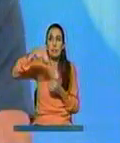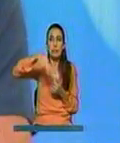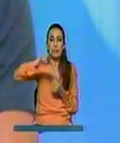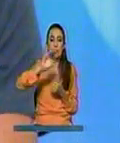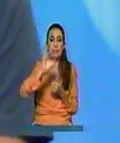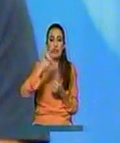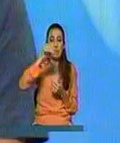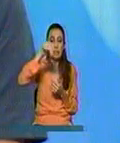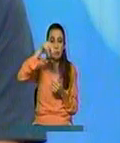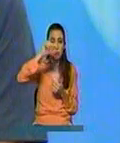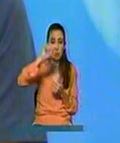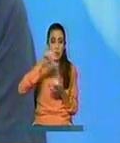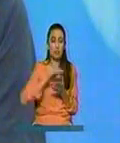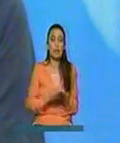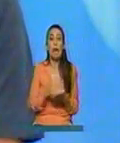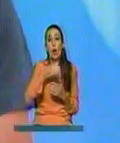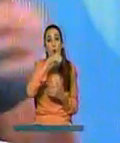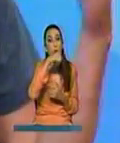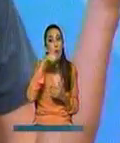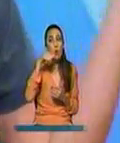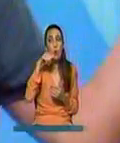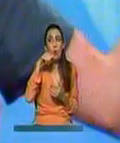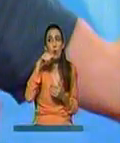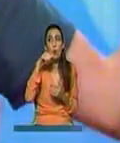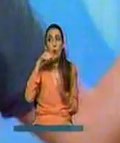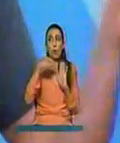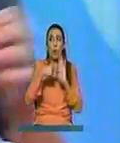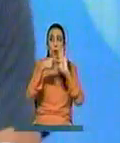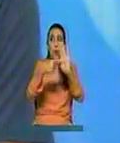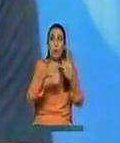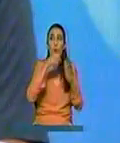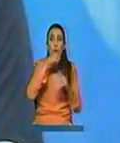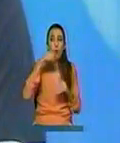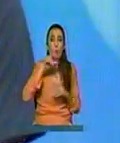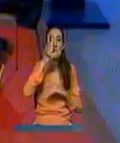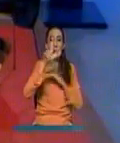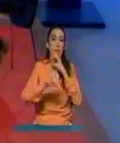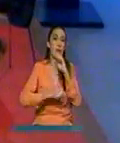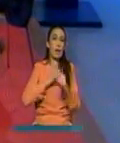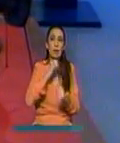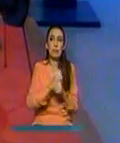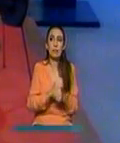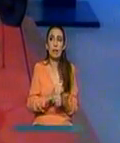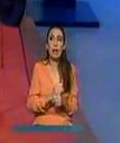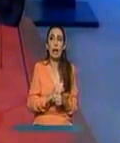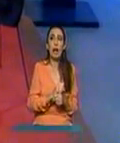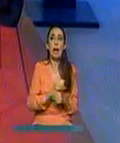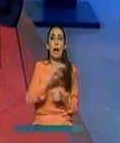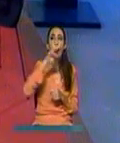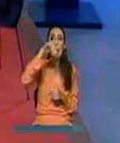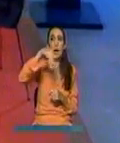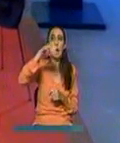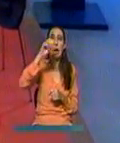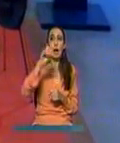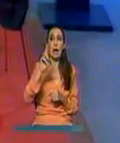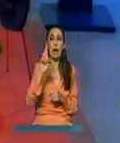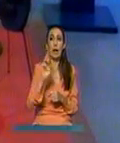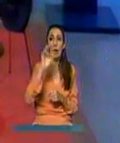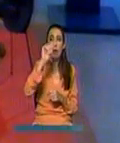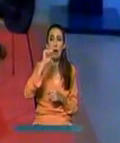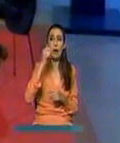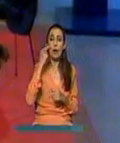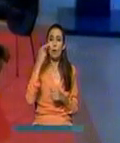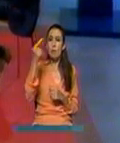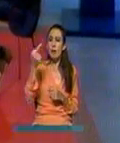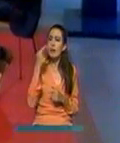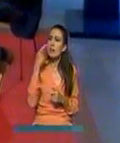café. Tenemos una cerveza que la presenté hace un ratito. Esa es una cerveza que dura 3 años. La cerveza tiene mora ecuatoriana. Tenemos ahí varias presentaciones. ¿Qué tenemos